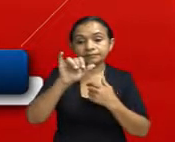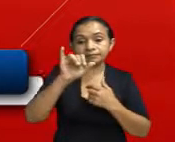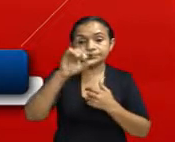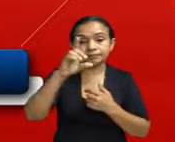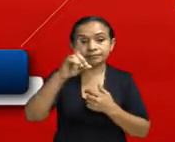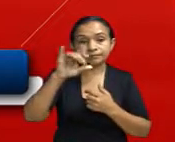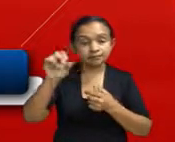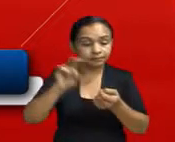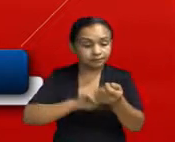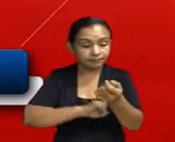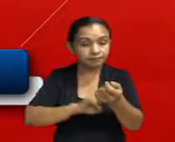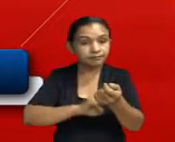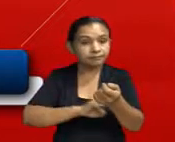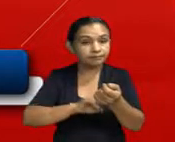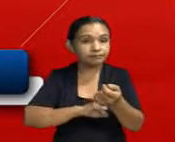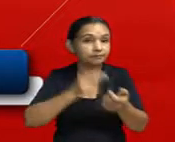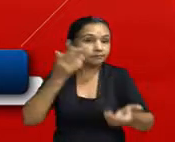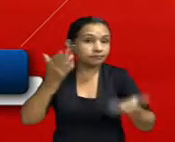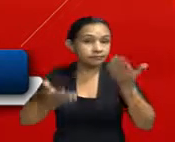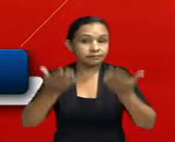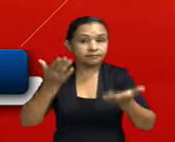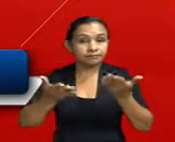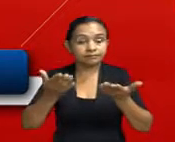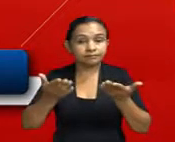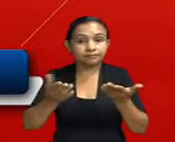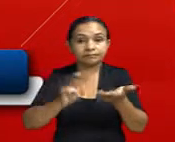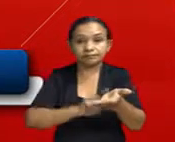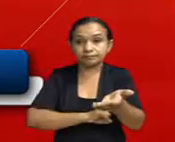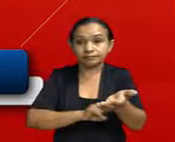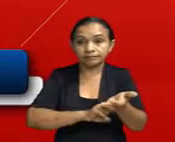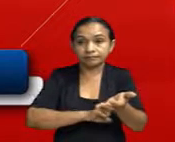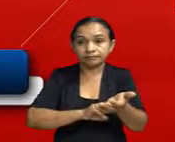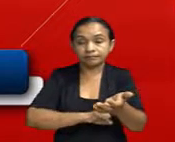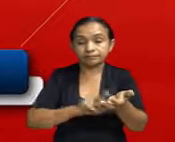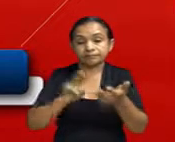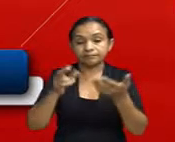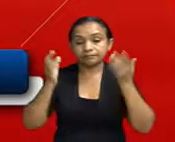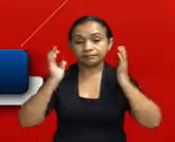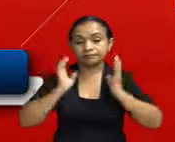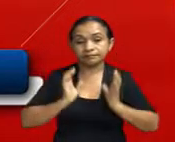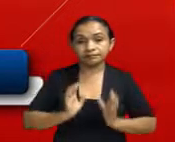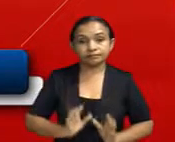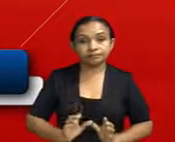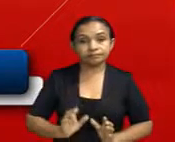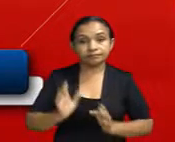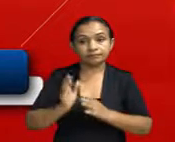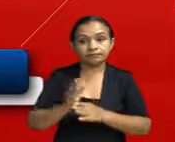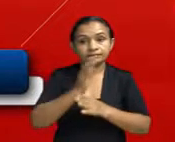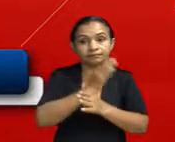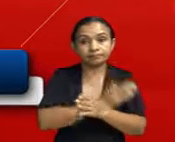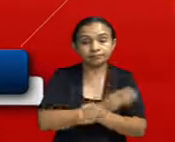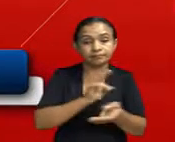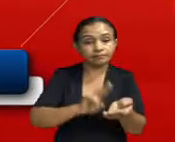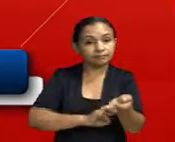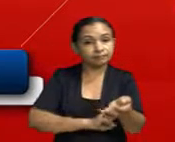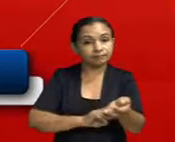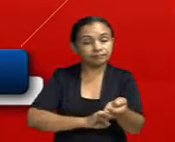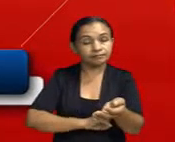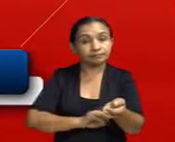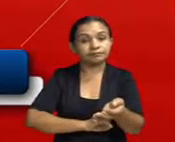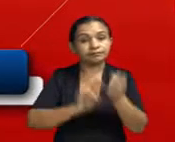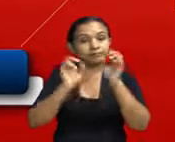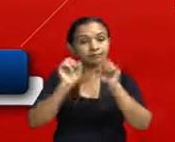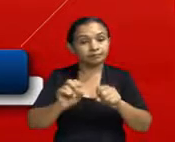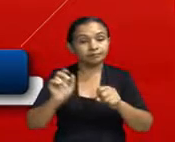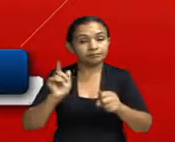sean diabéticos o algo que llamamos, no necesariamente diabético, algo que llamamos síndrome metabólico, que igual es la antesala para la diabetes. Y ya por ser